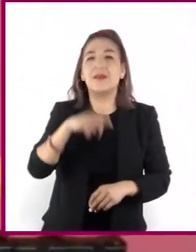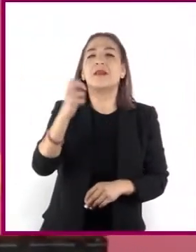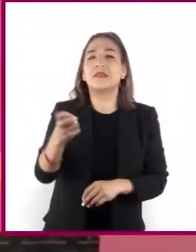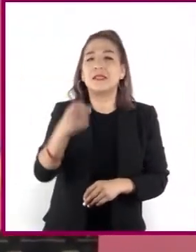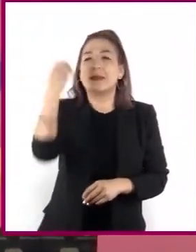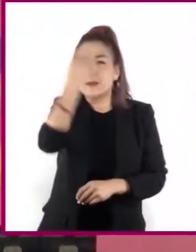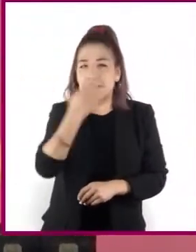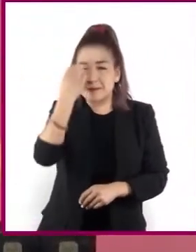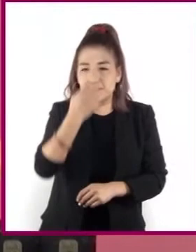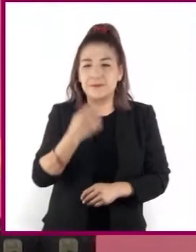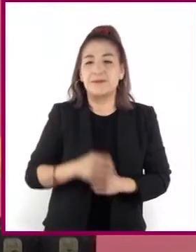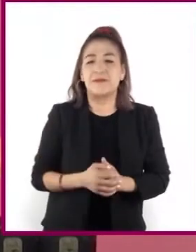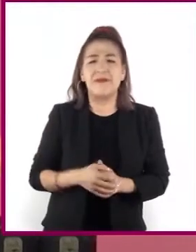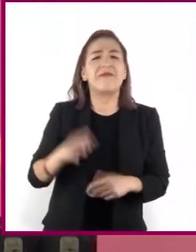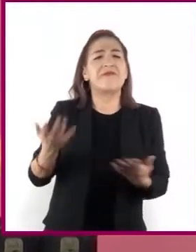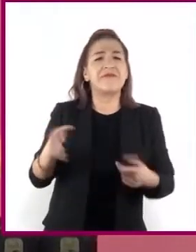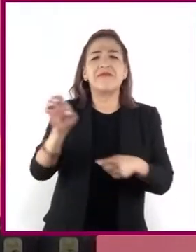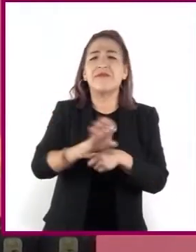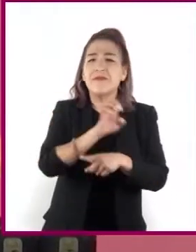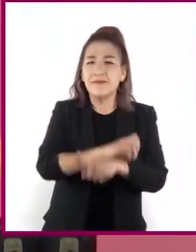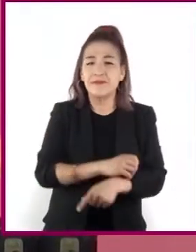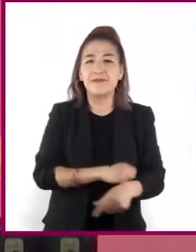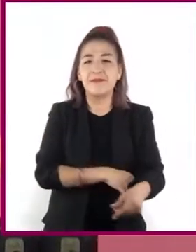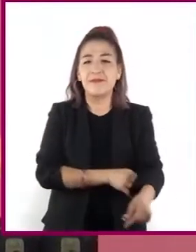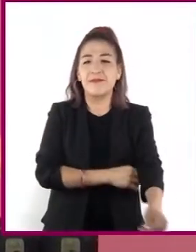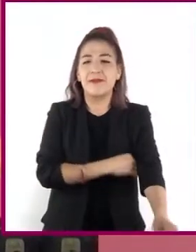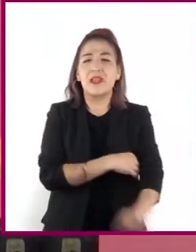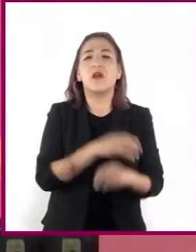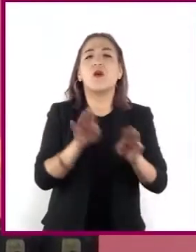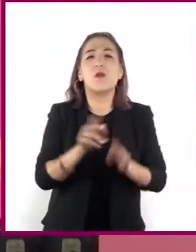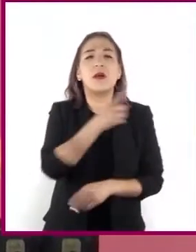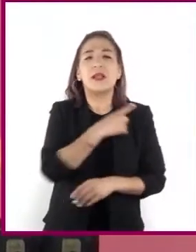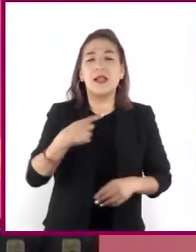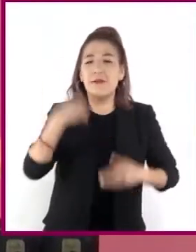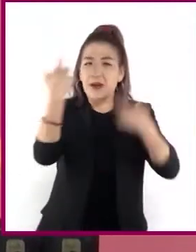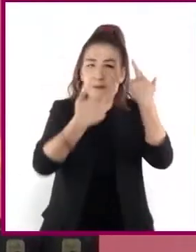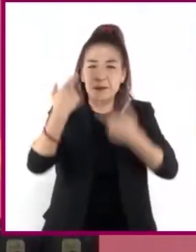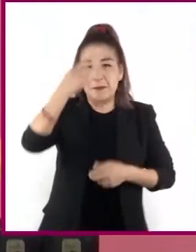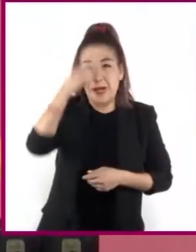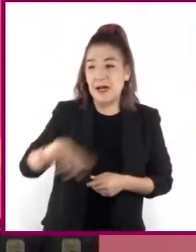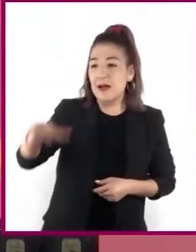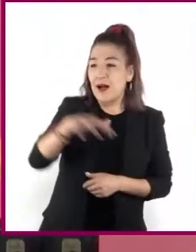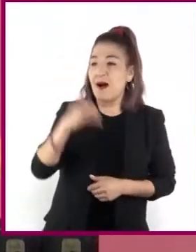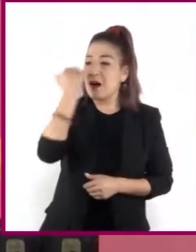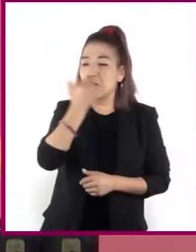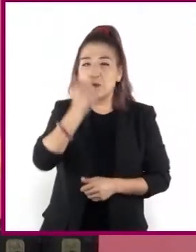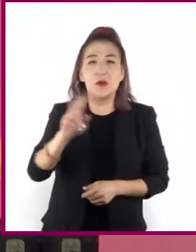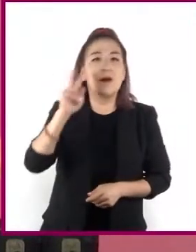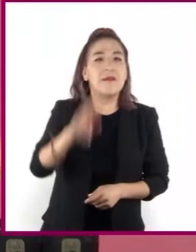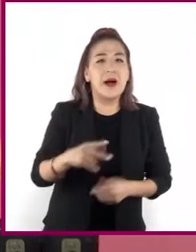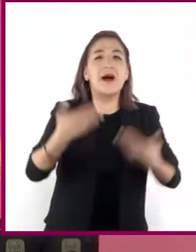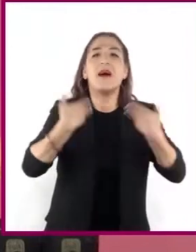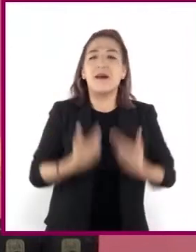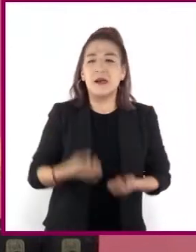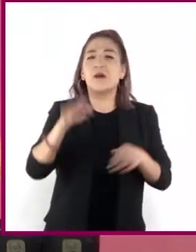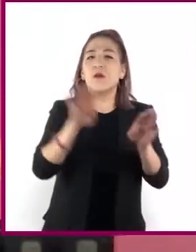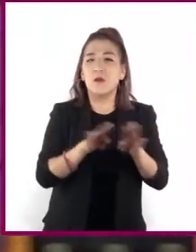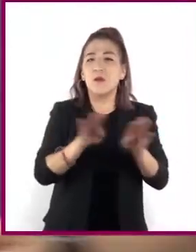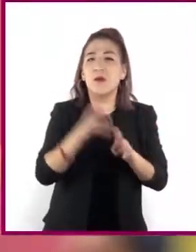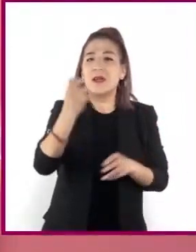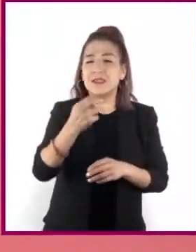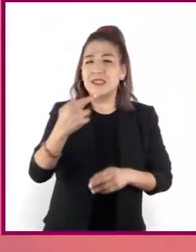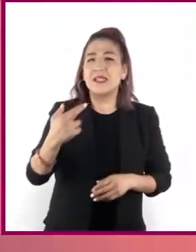profesor, ¿a qué criterios e indicadores podrían considerar nuestras alumnas y alumnos al revisar un